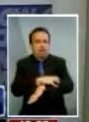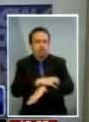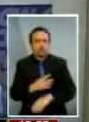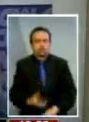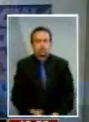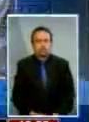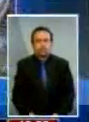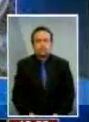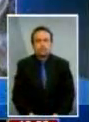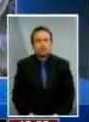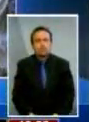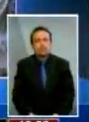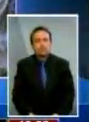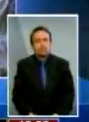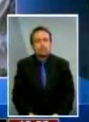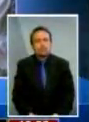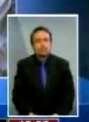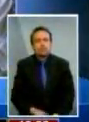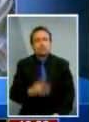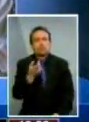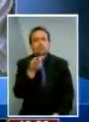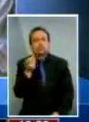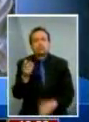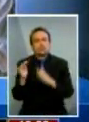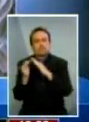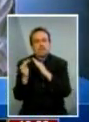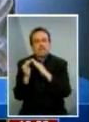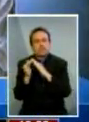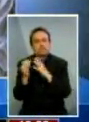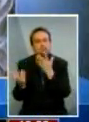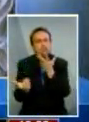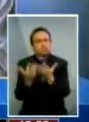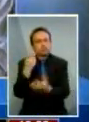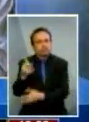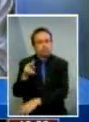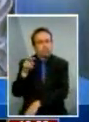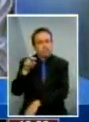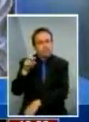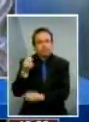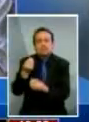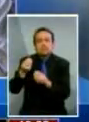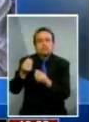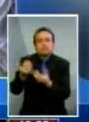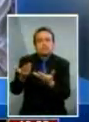Uh-huh. Ahora, ¿qué es lo que ocurrió con la casa incendiada de sus padres?